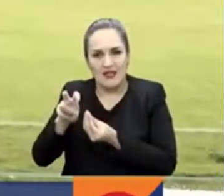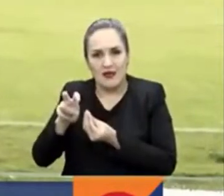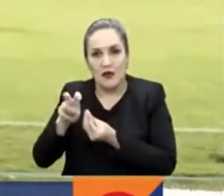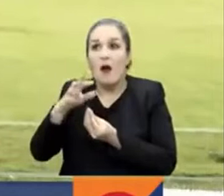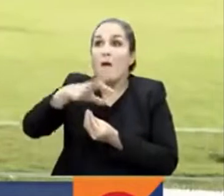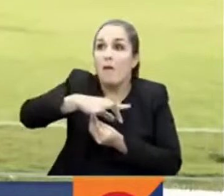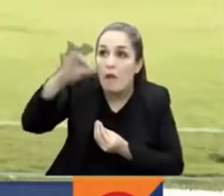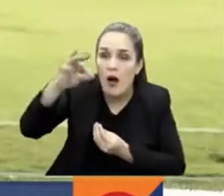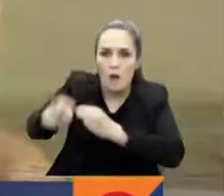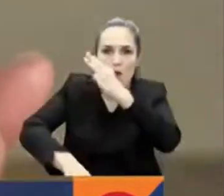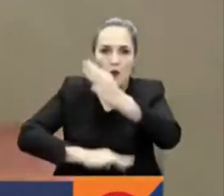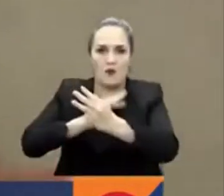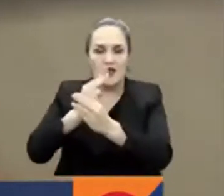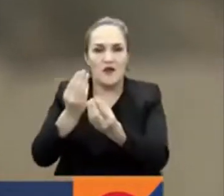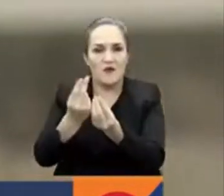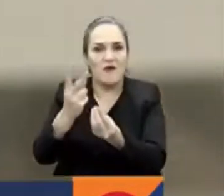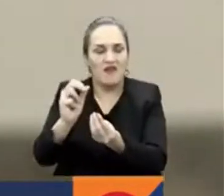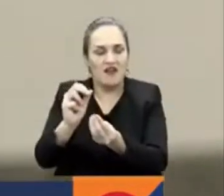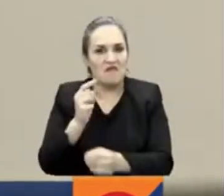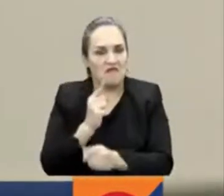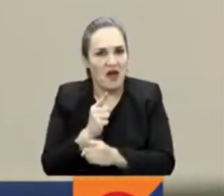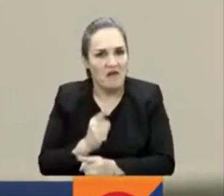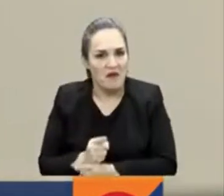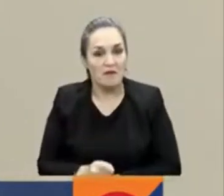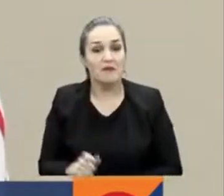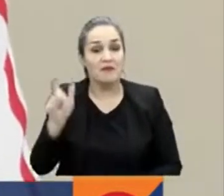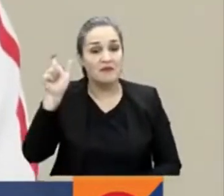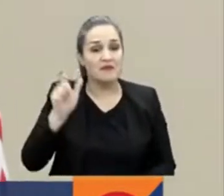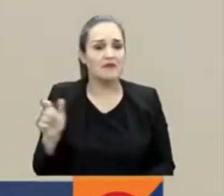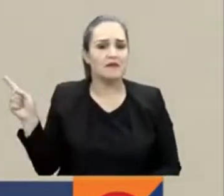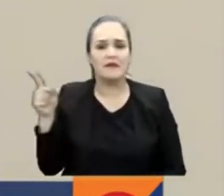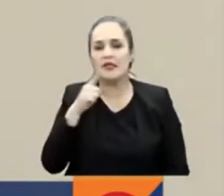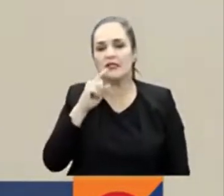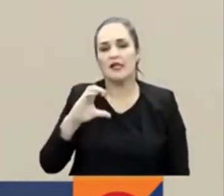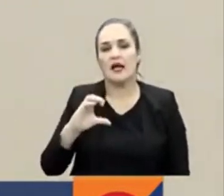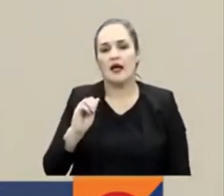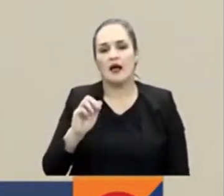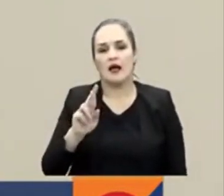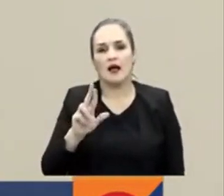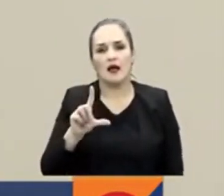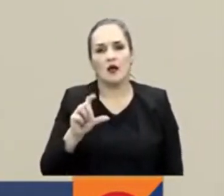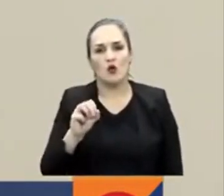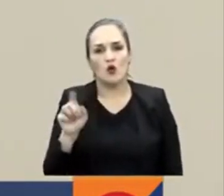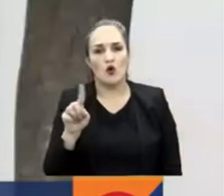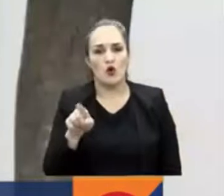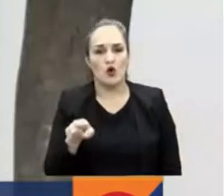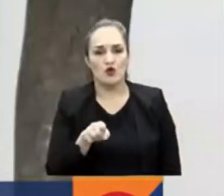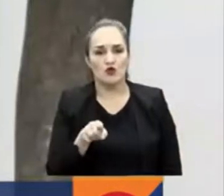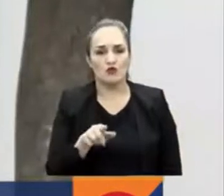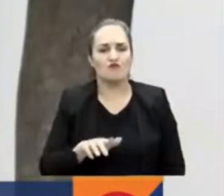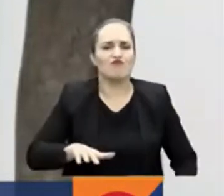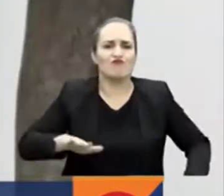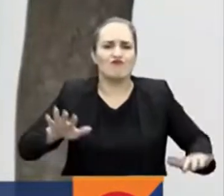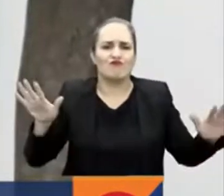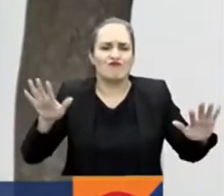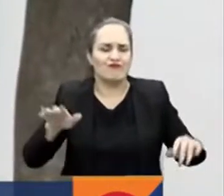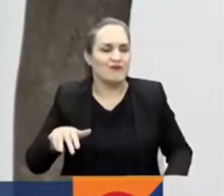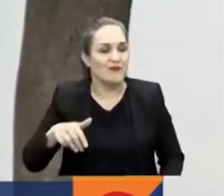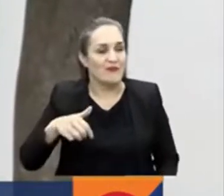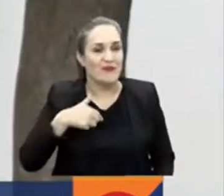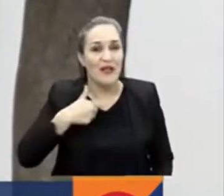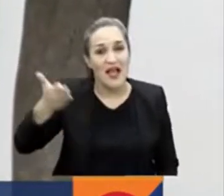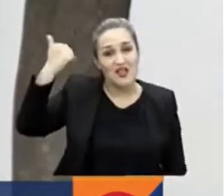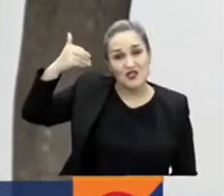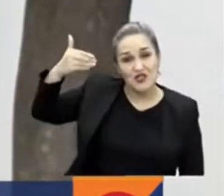Fututo. Pocos lo conocen como Carlos Alberto, él para muchos es Fututo. Eso fue de